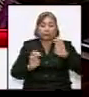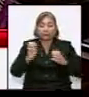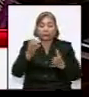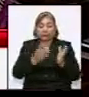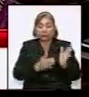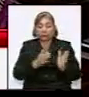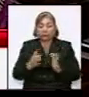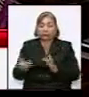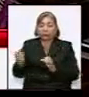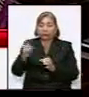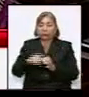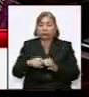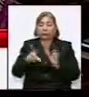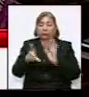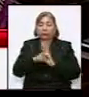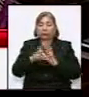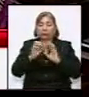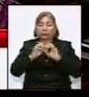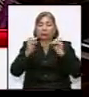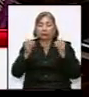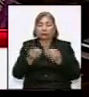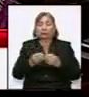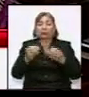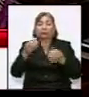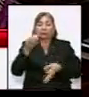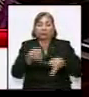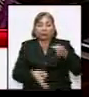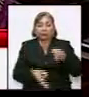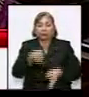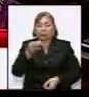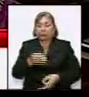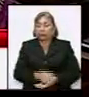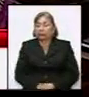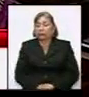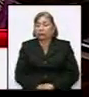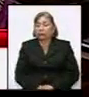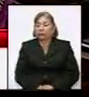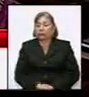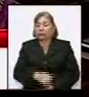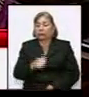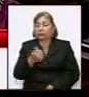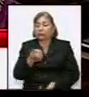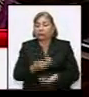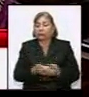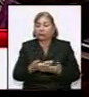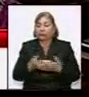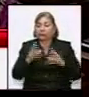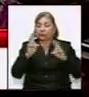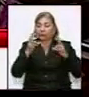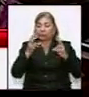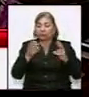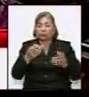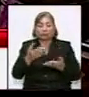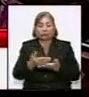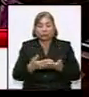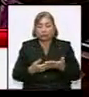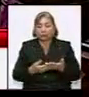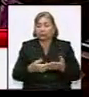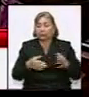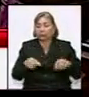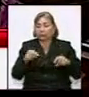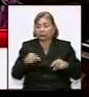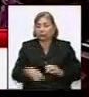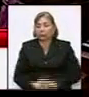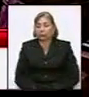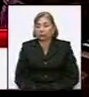de la implementación de la ley orgánica de la junta nacional de justicia y otros temas que vienen tratando precisamente